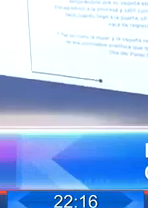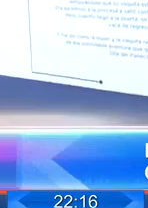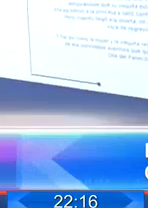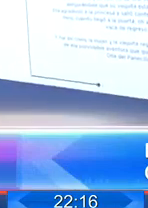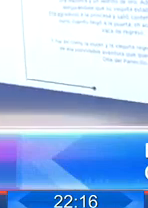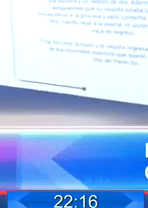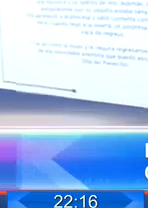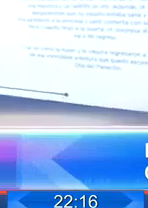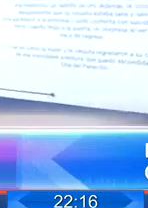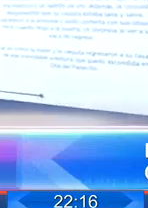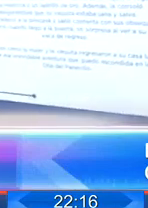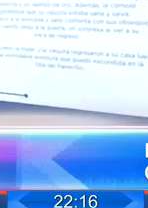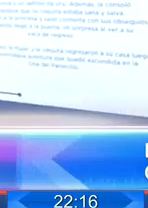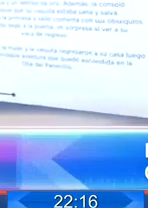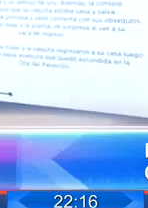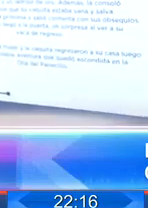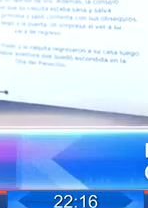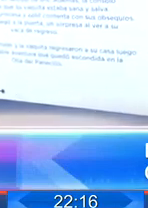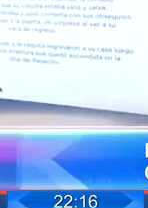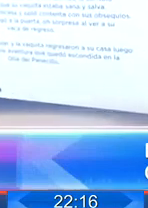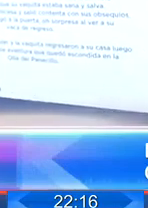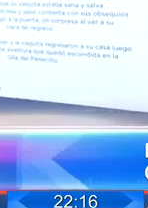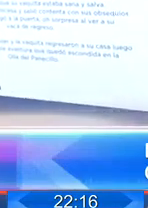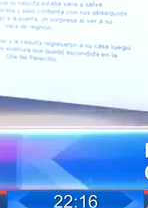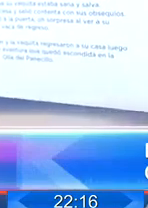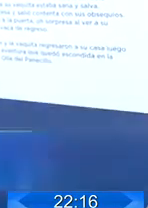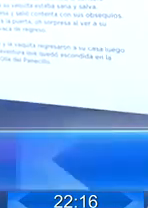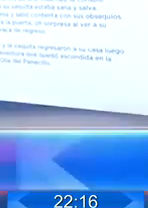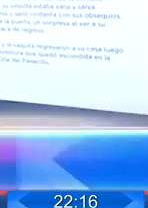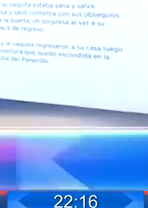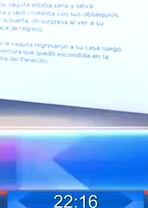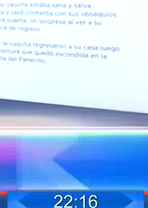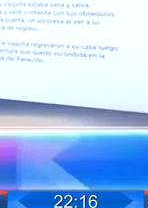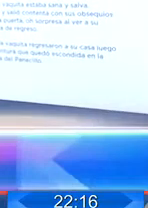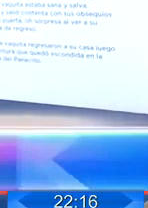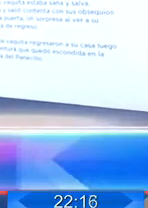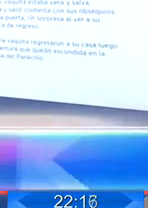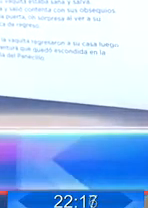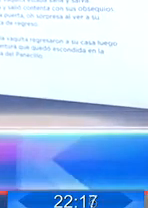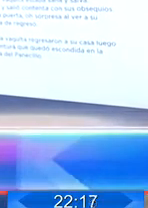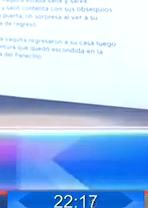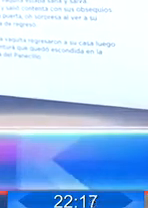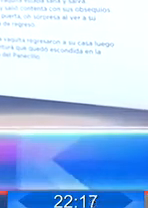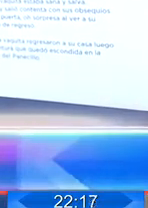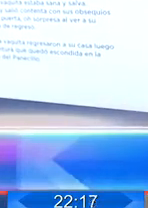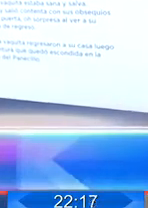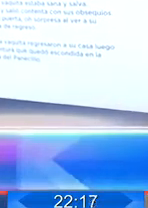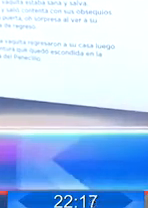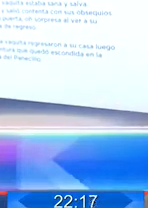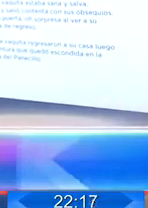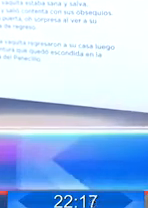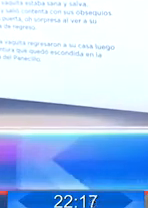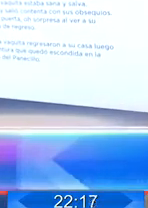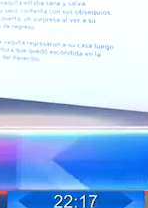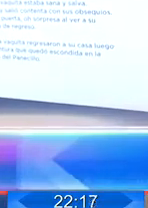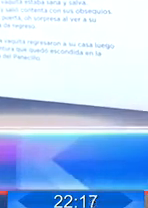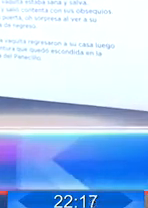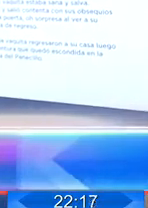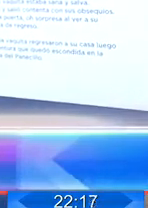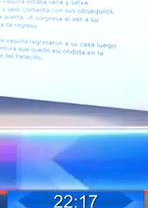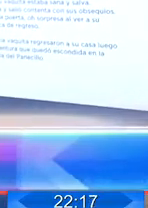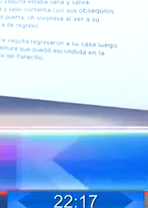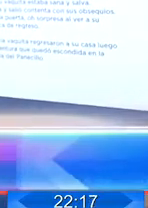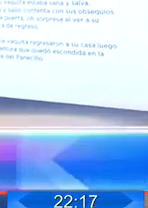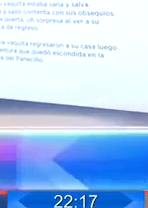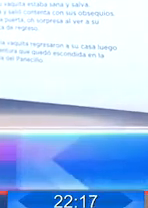con el anuncio de la Fiscalía. La Fiscalía es un sujeto procesal, como la defensa y como el procesado, sujetos procesales.